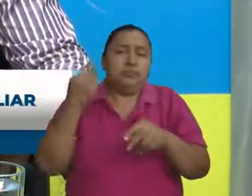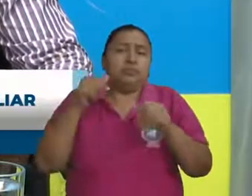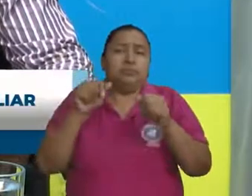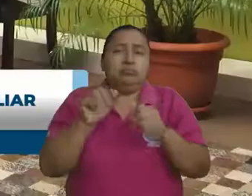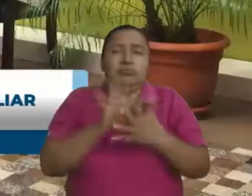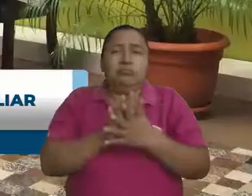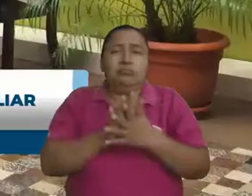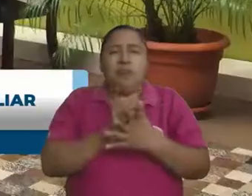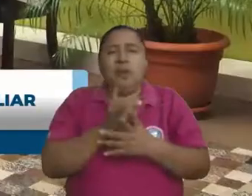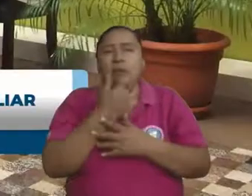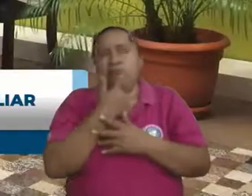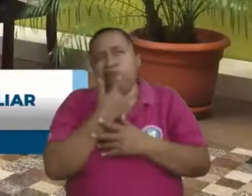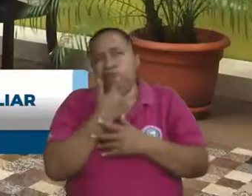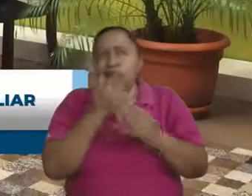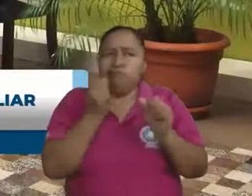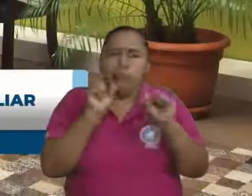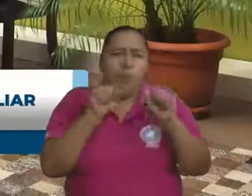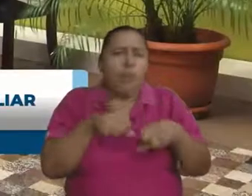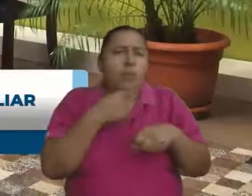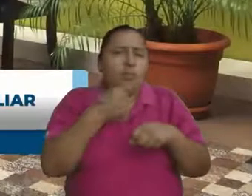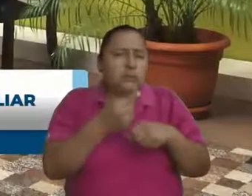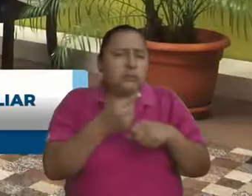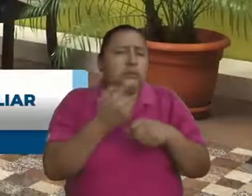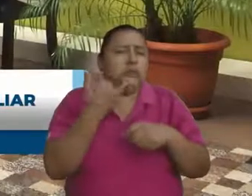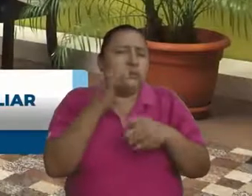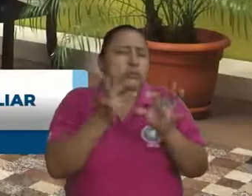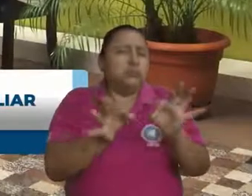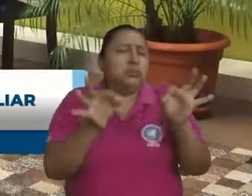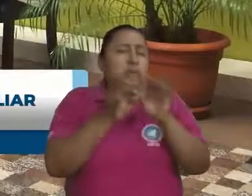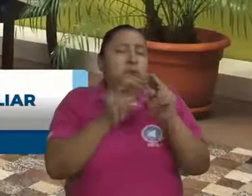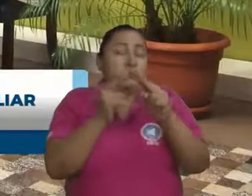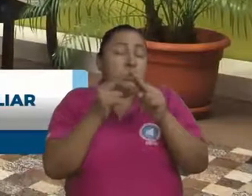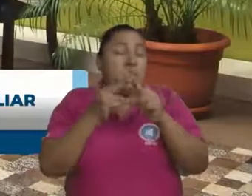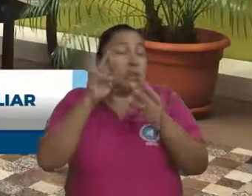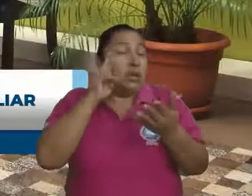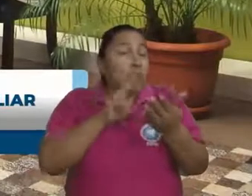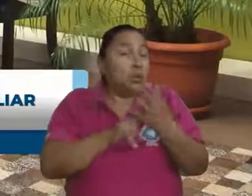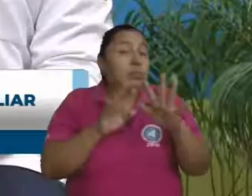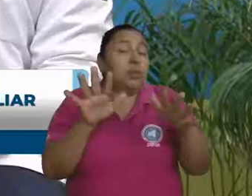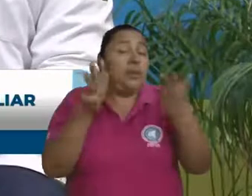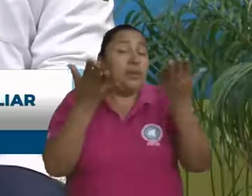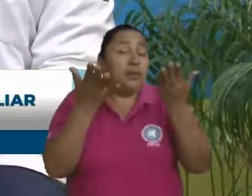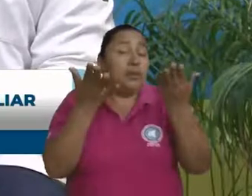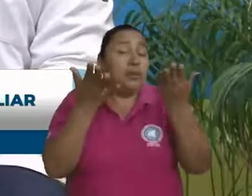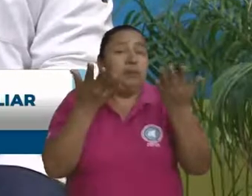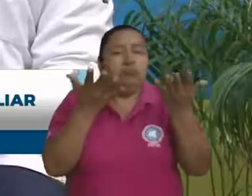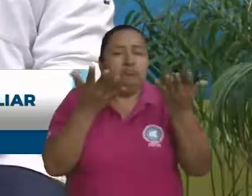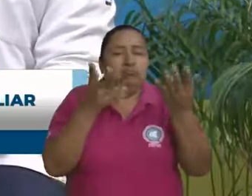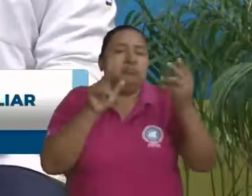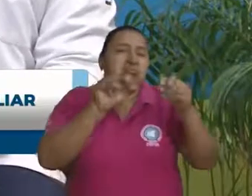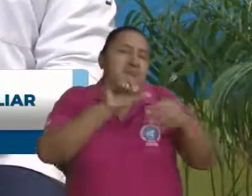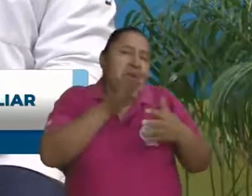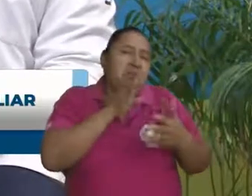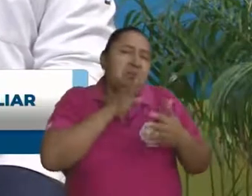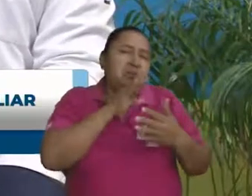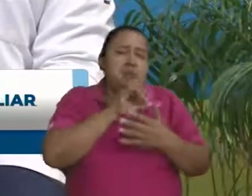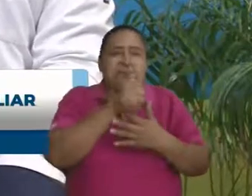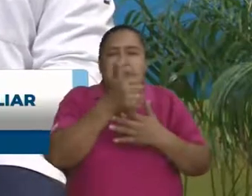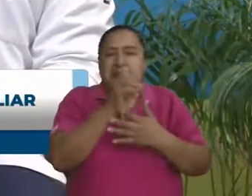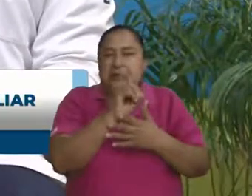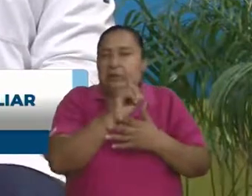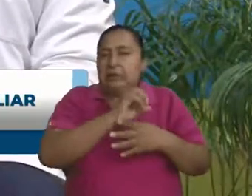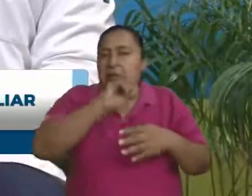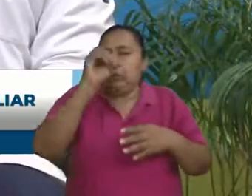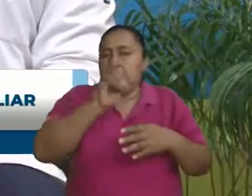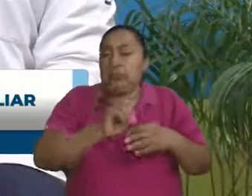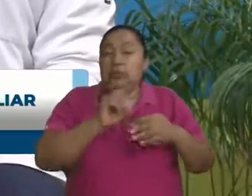Podríamos decir que el vínculo sí es importante. Recordemos que la mayoría de casos, te hablo de un 60% de personas